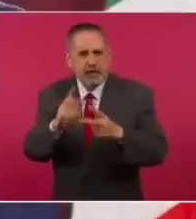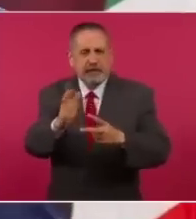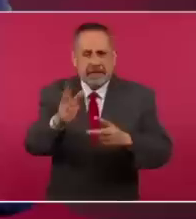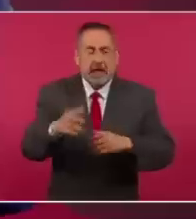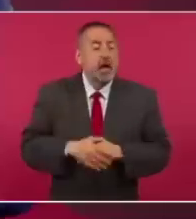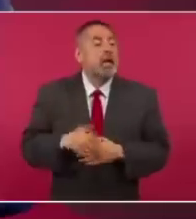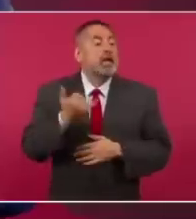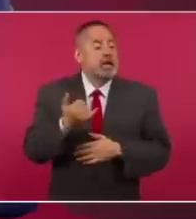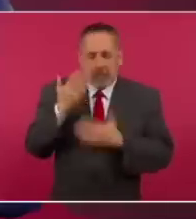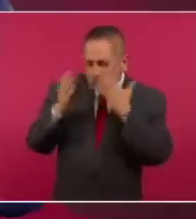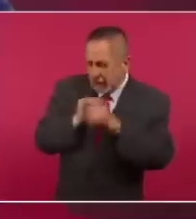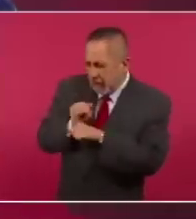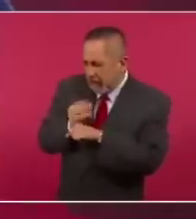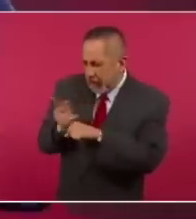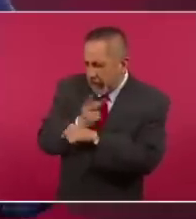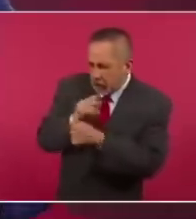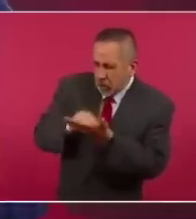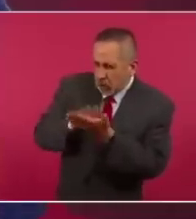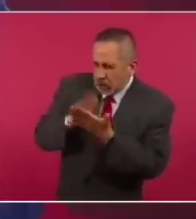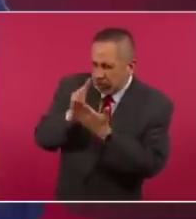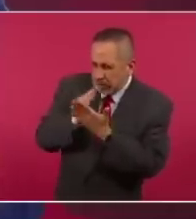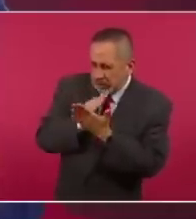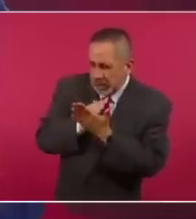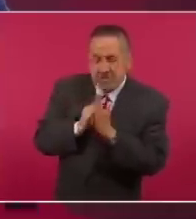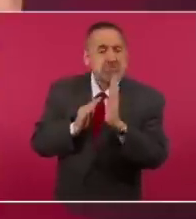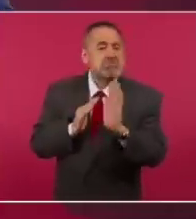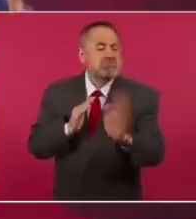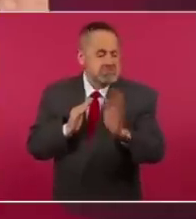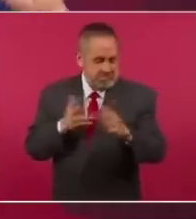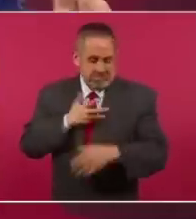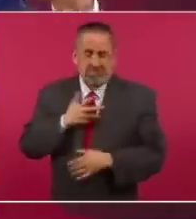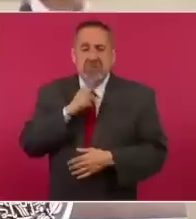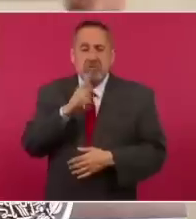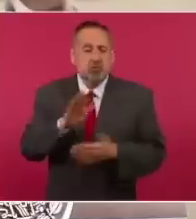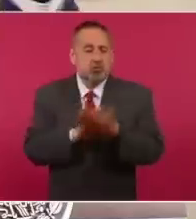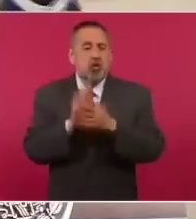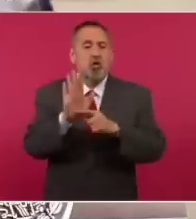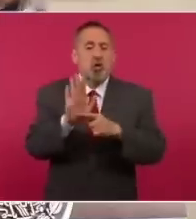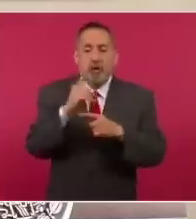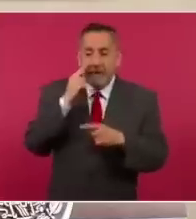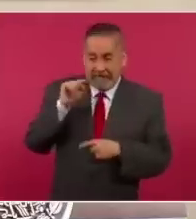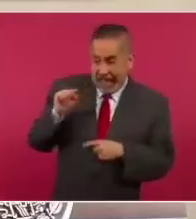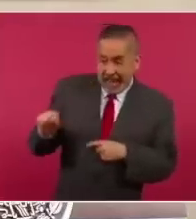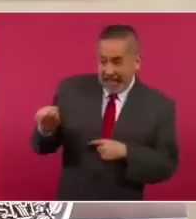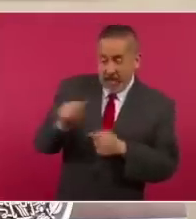tenemos evaluaciones de cómo, en donde se están aplicando estos